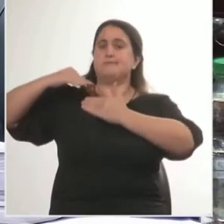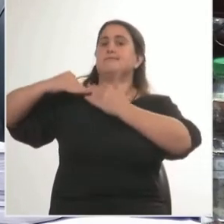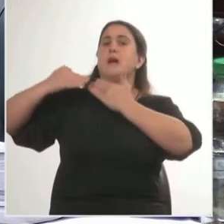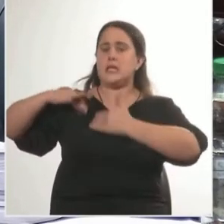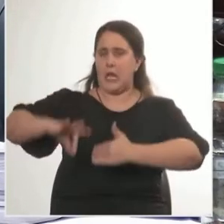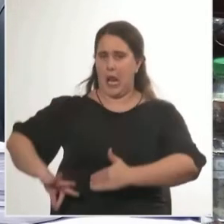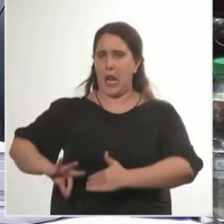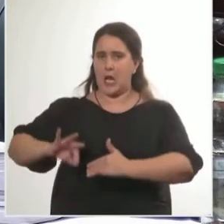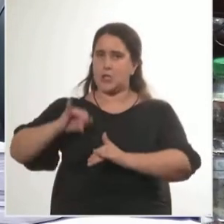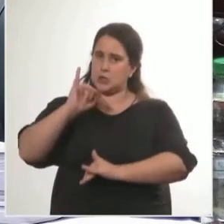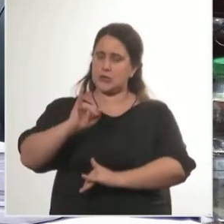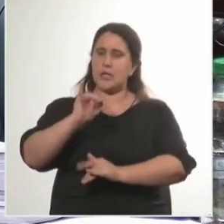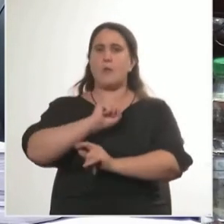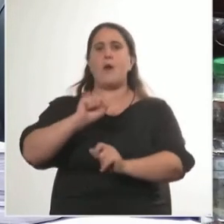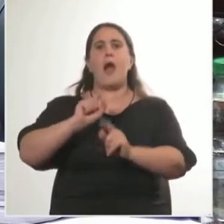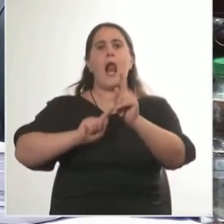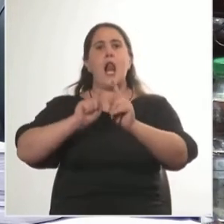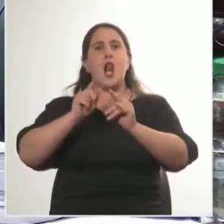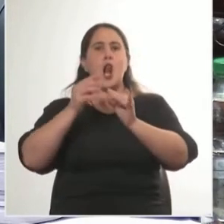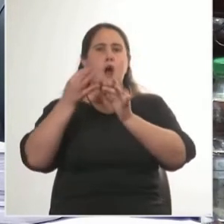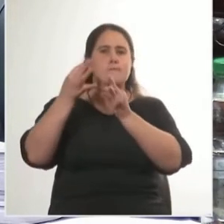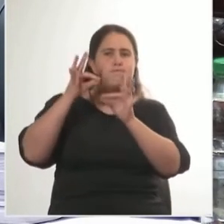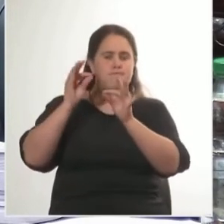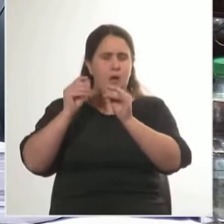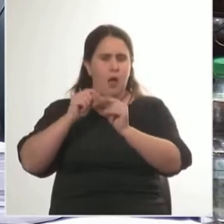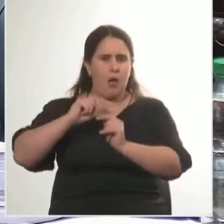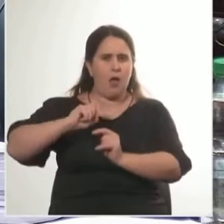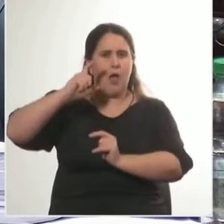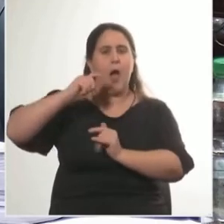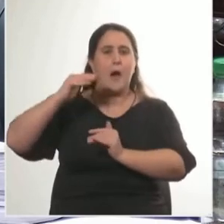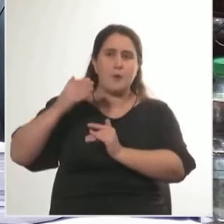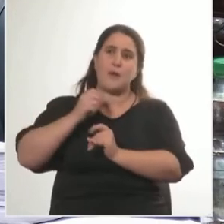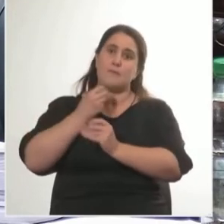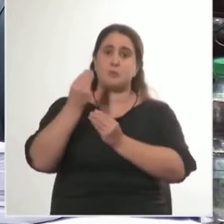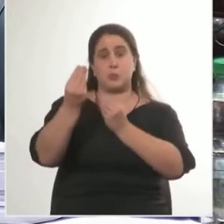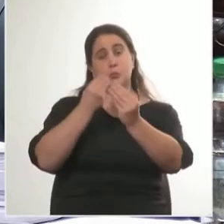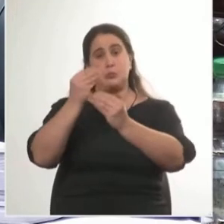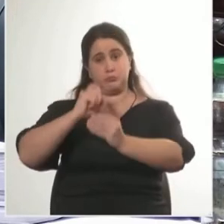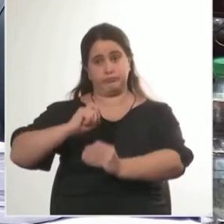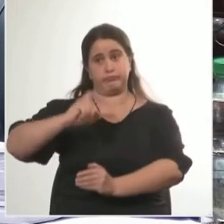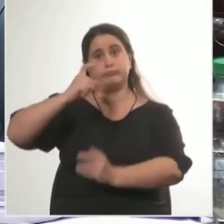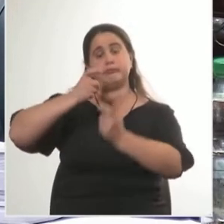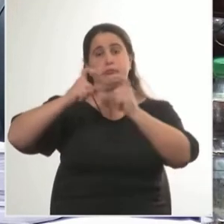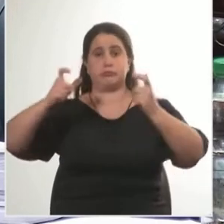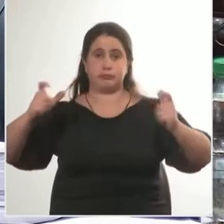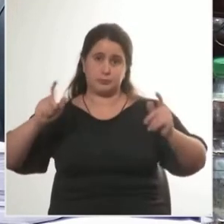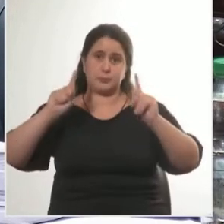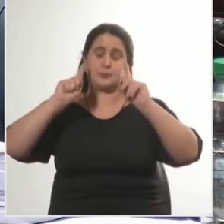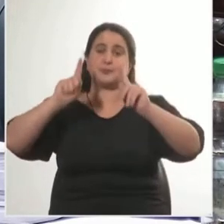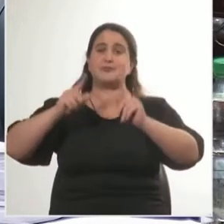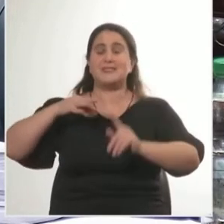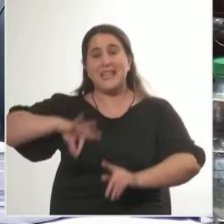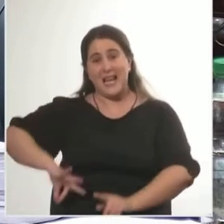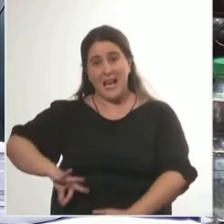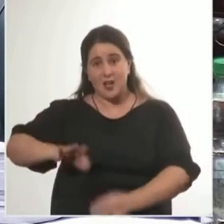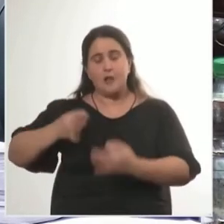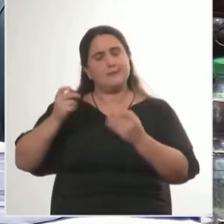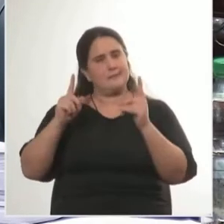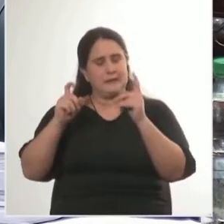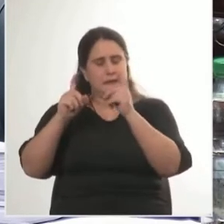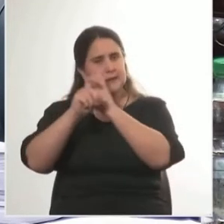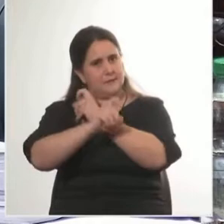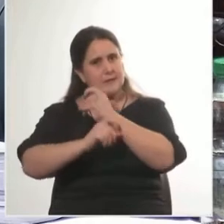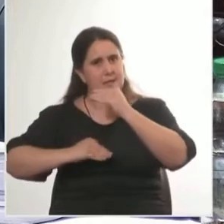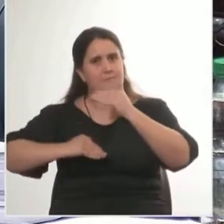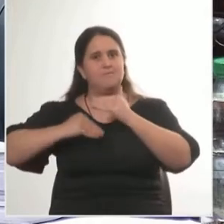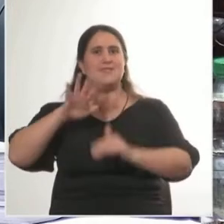salarial, aún viendo algún matiz en el aumento del empleo, el aumento de la masa salarial difícilmente